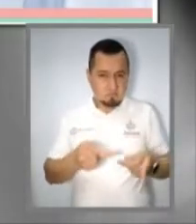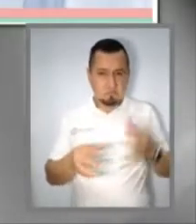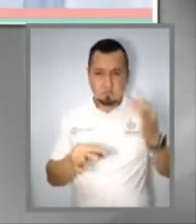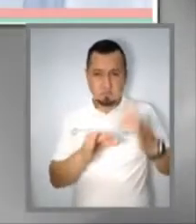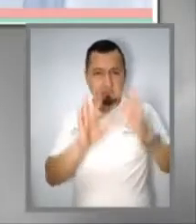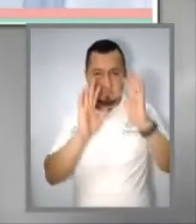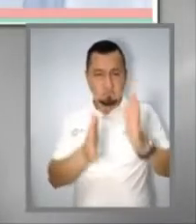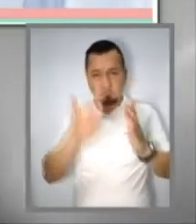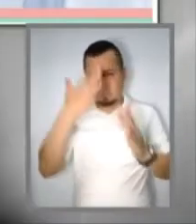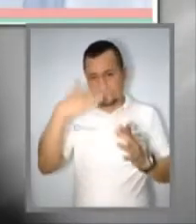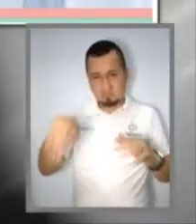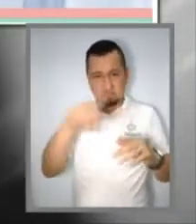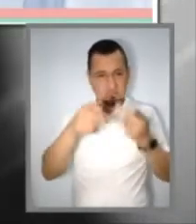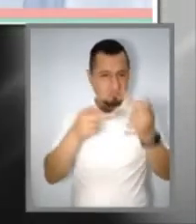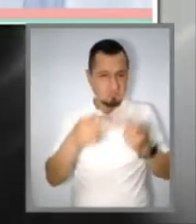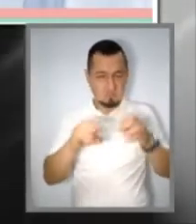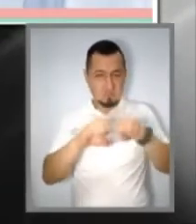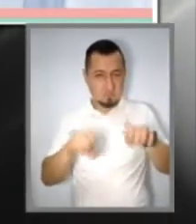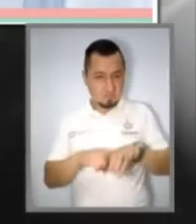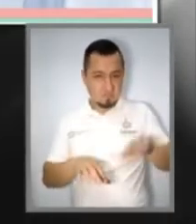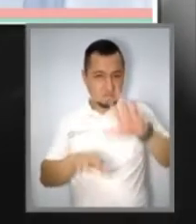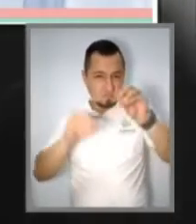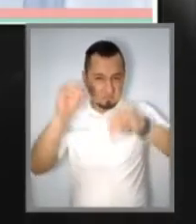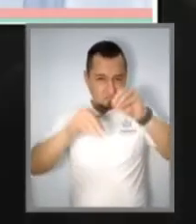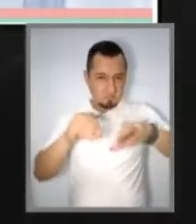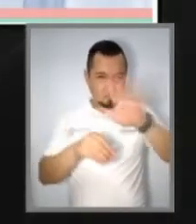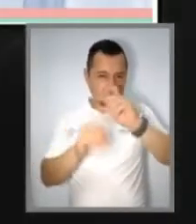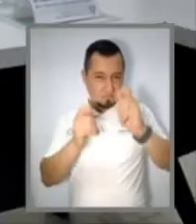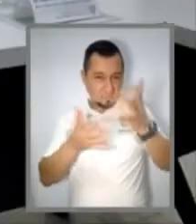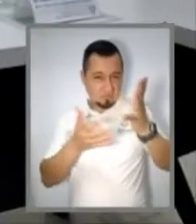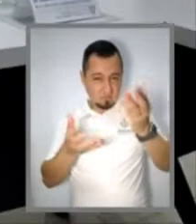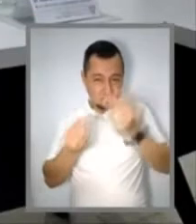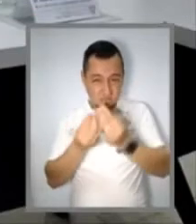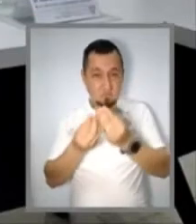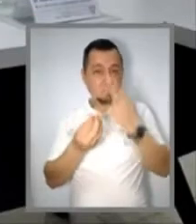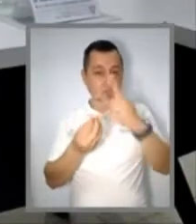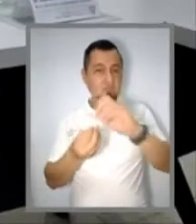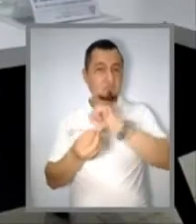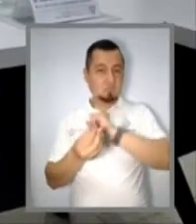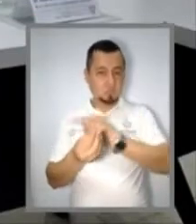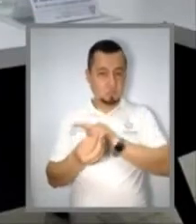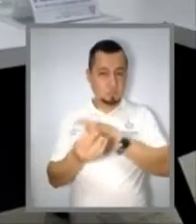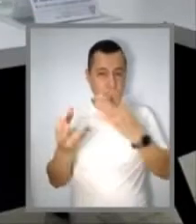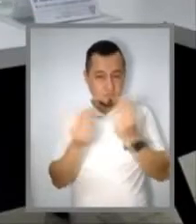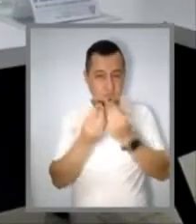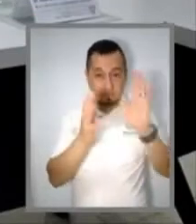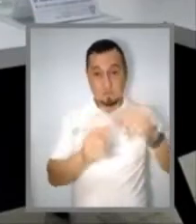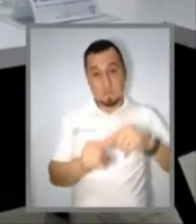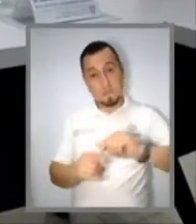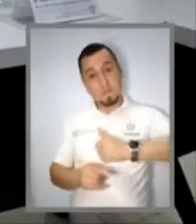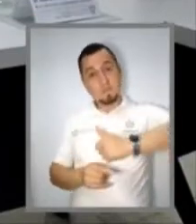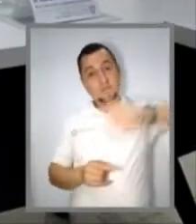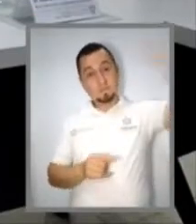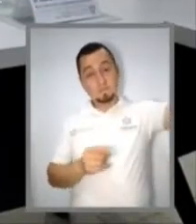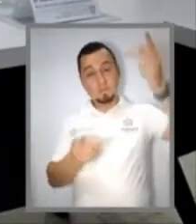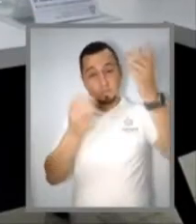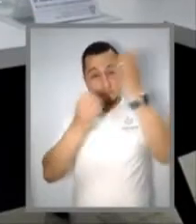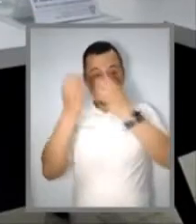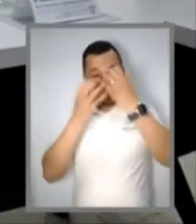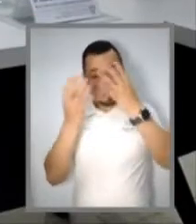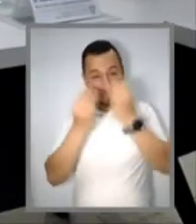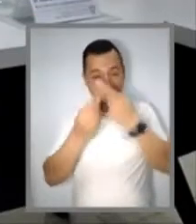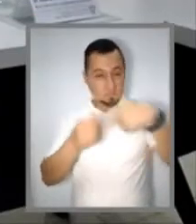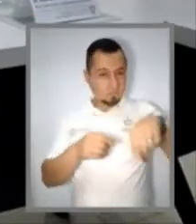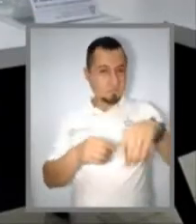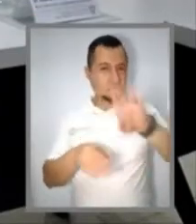capacitado, ya están todos los equipos. Ya hoy el Centro de Estudios de Ciencias de la Salud mandó personal de aquí para empezar a correr las primeras pruebas en el transcurso del fin